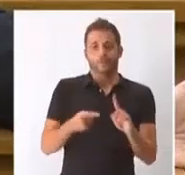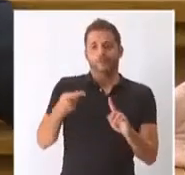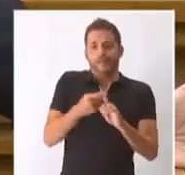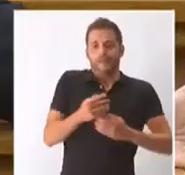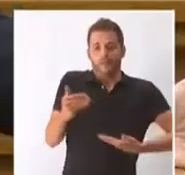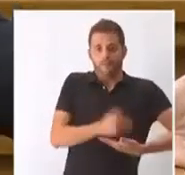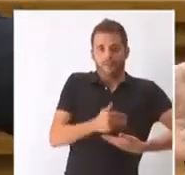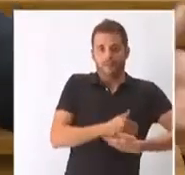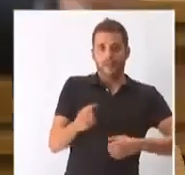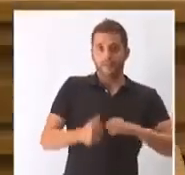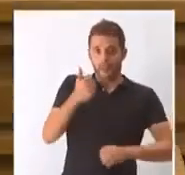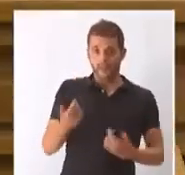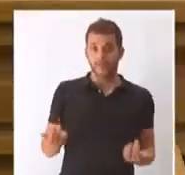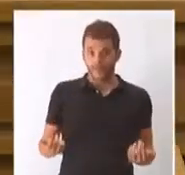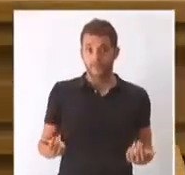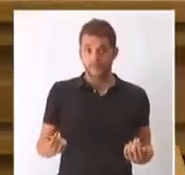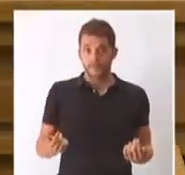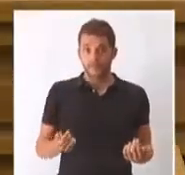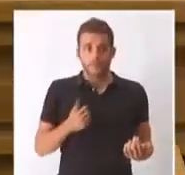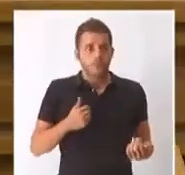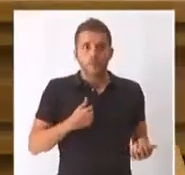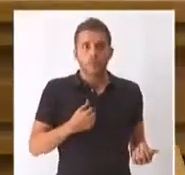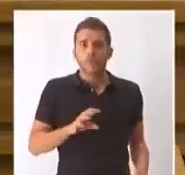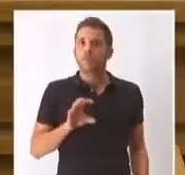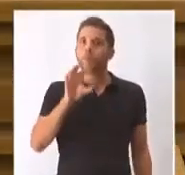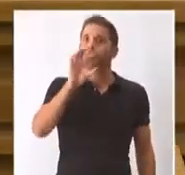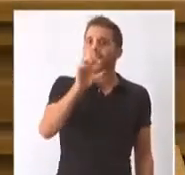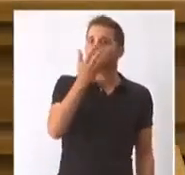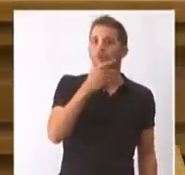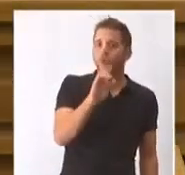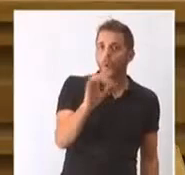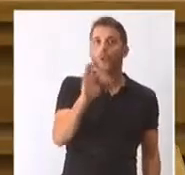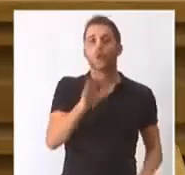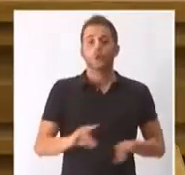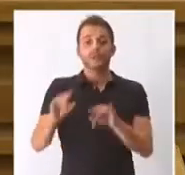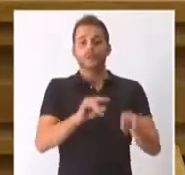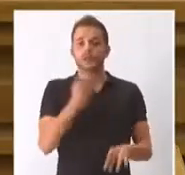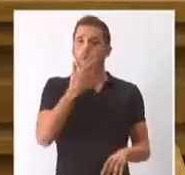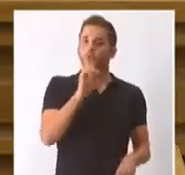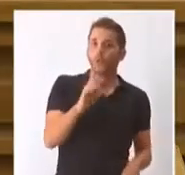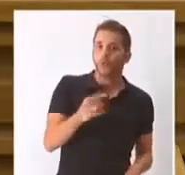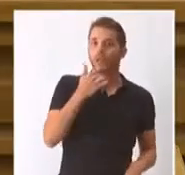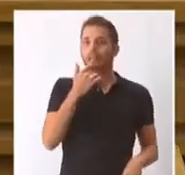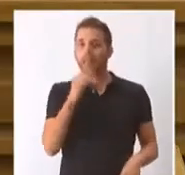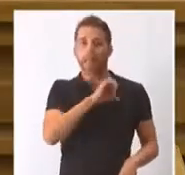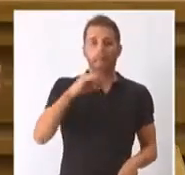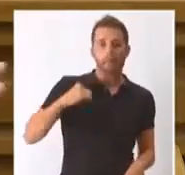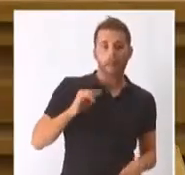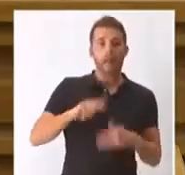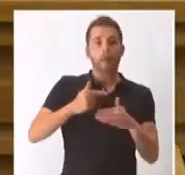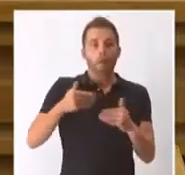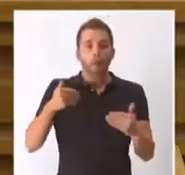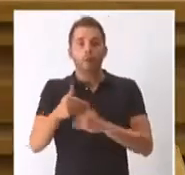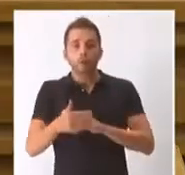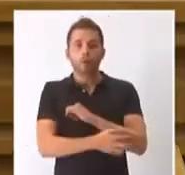sus negocios alimentando como yo no he conocido un país o un territorio que quiere independizarse siendo más pobres necesitando ayuda esto es